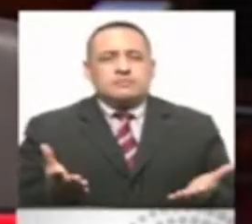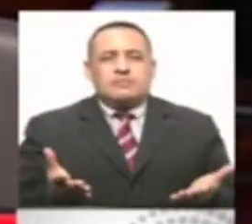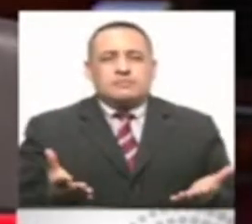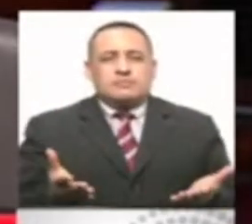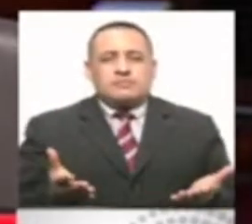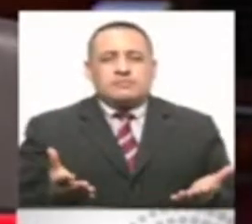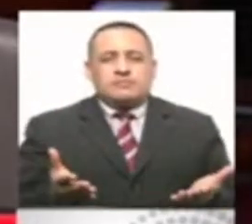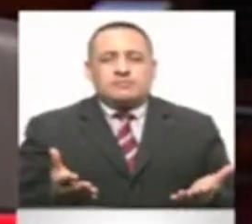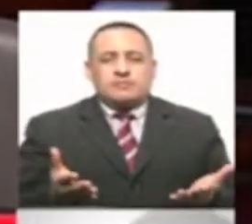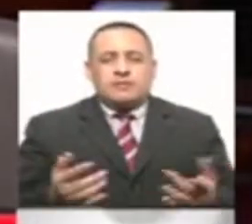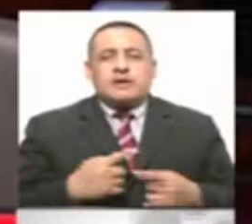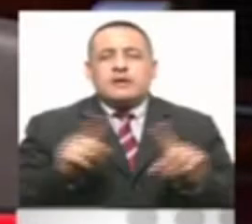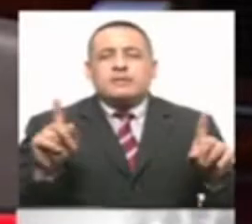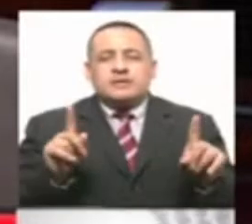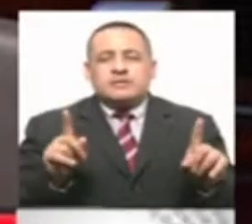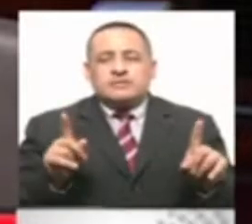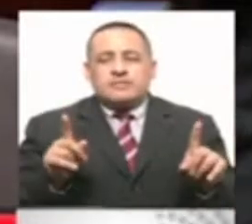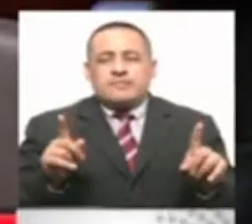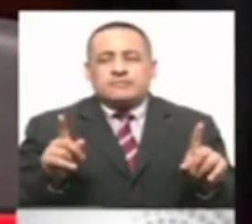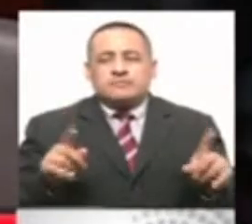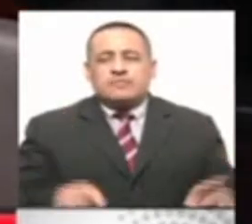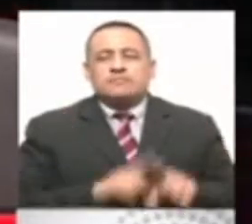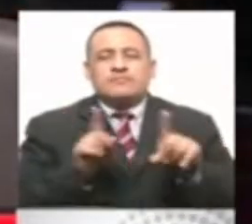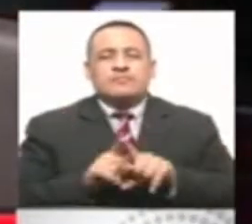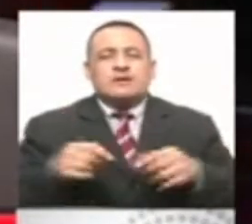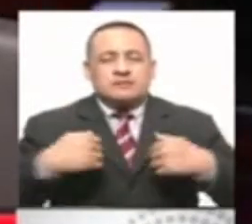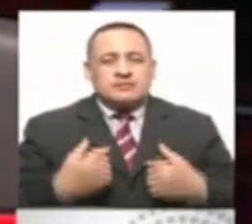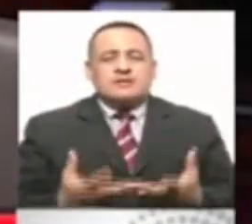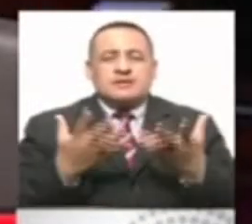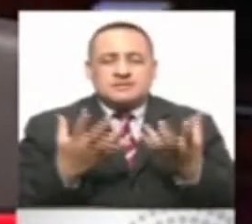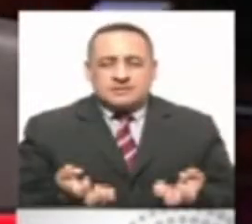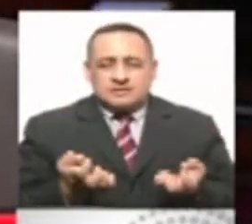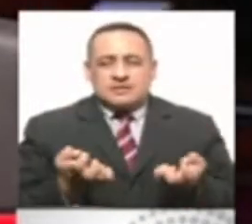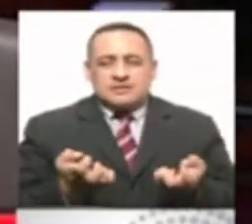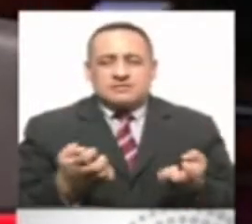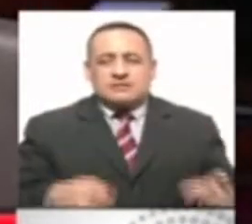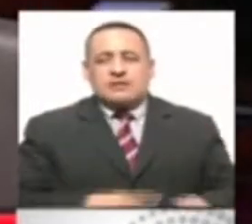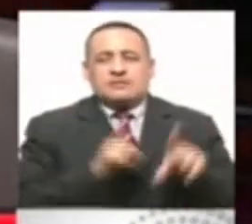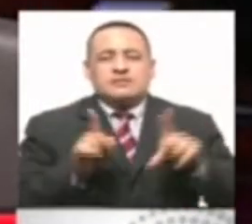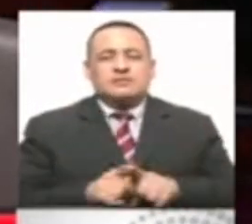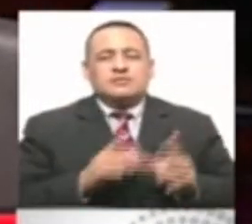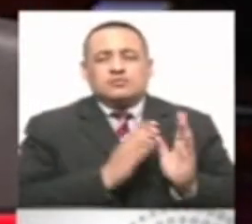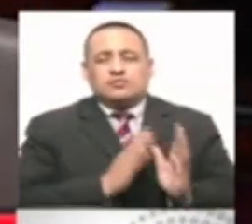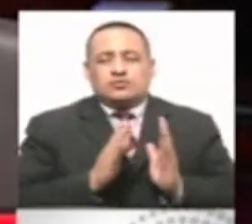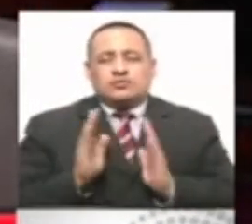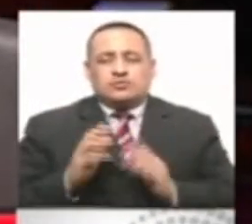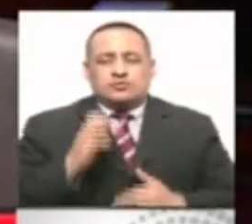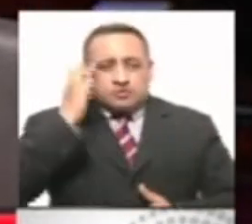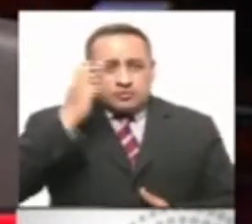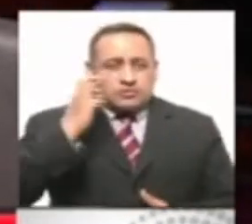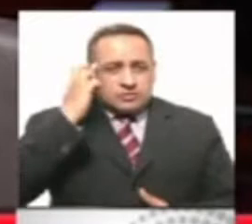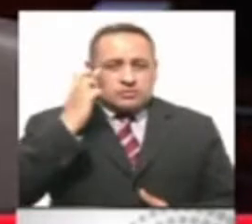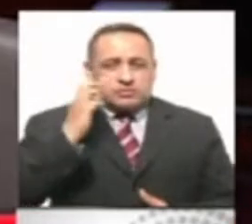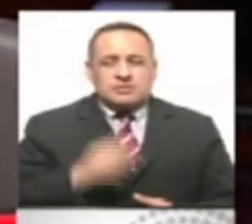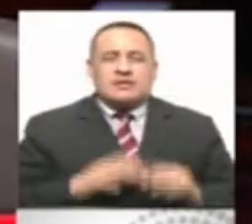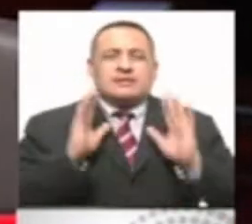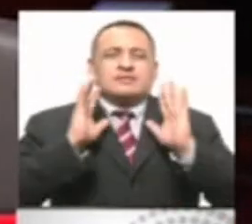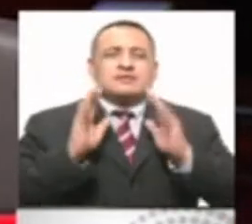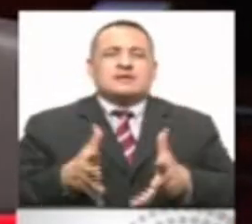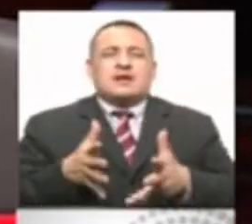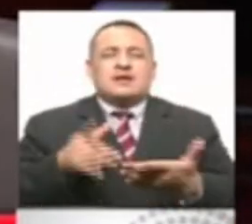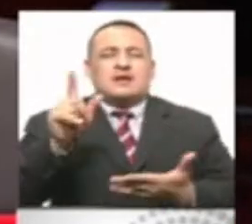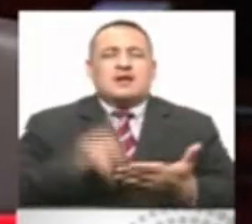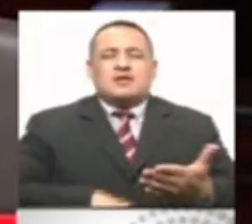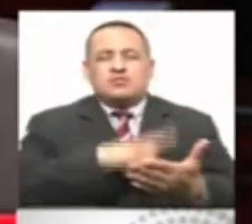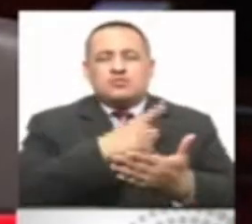judicial. Pero se pretende, a través de un proceso político, dejar sin